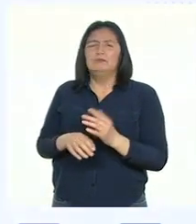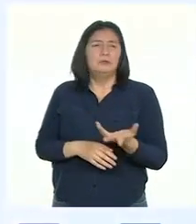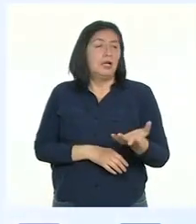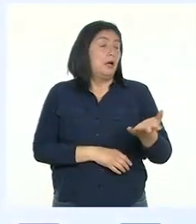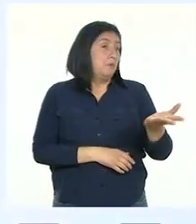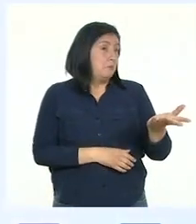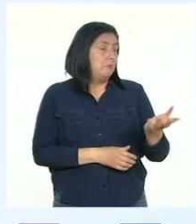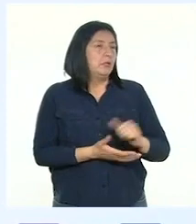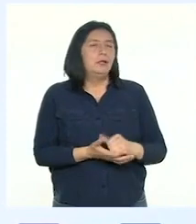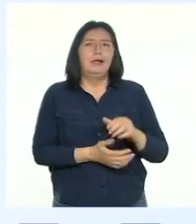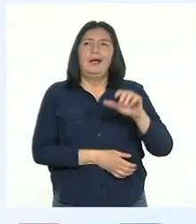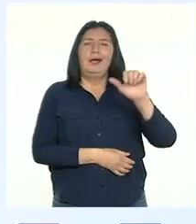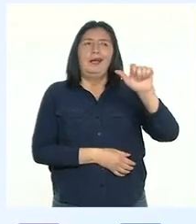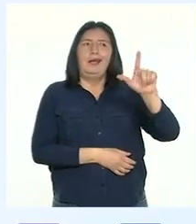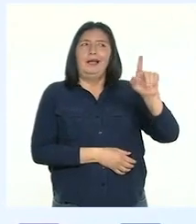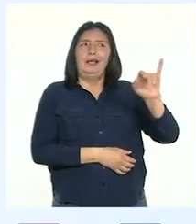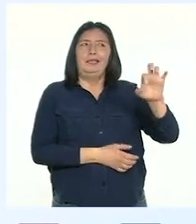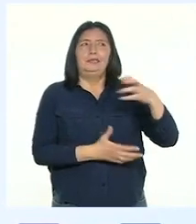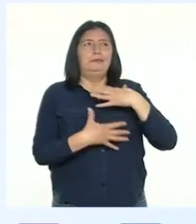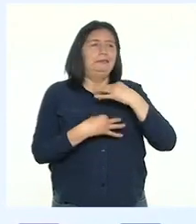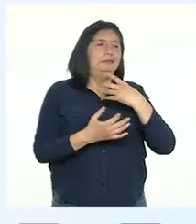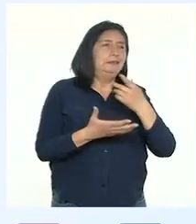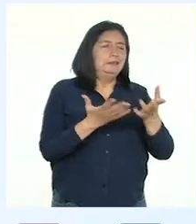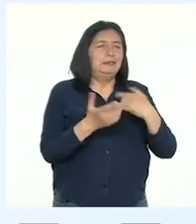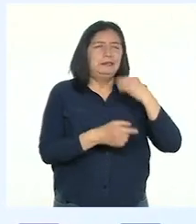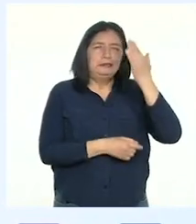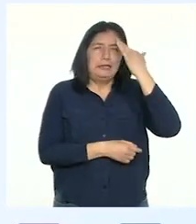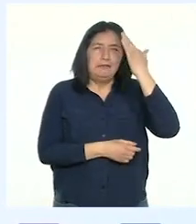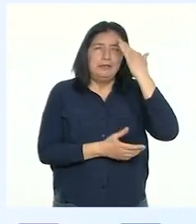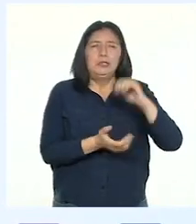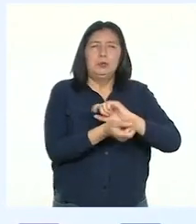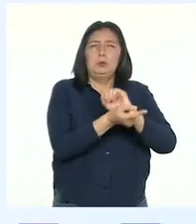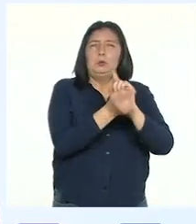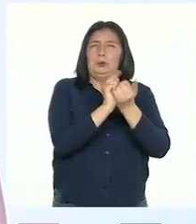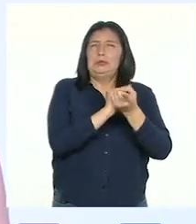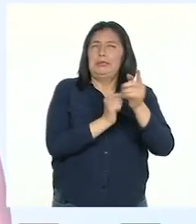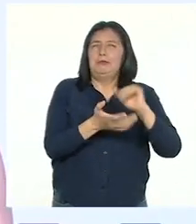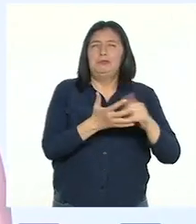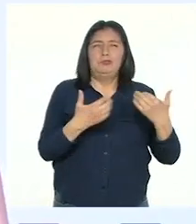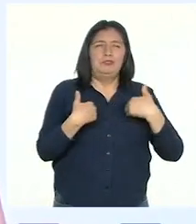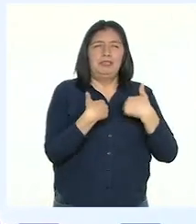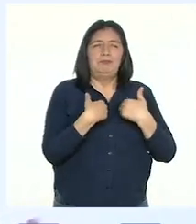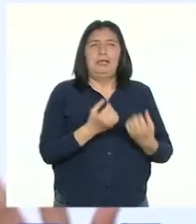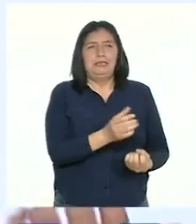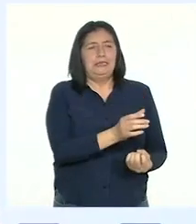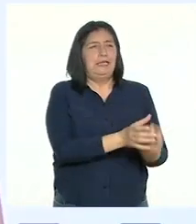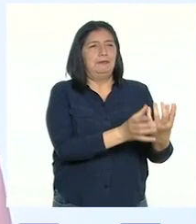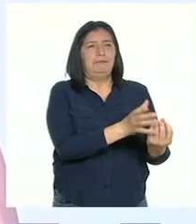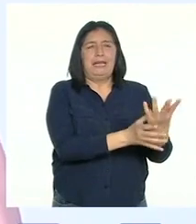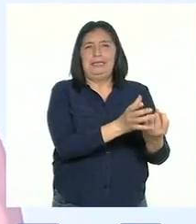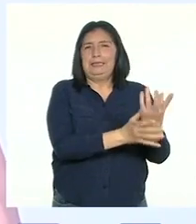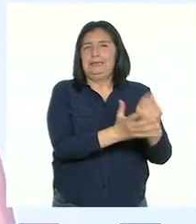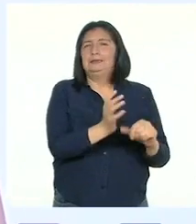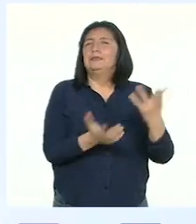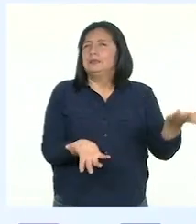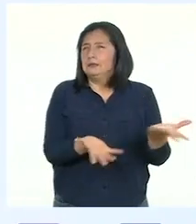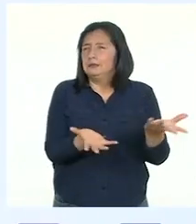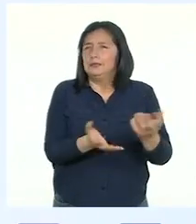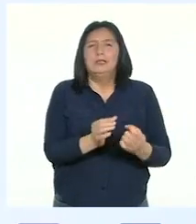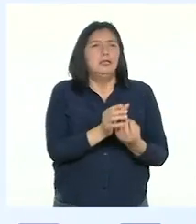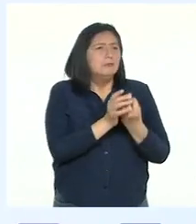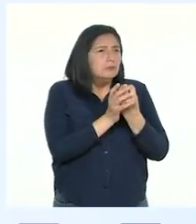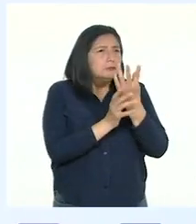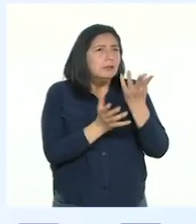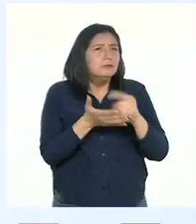Bueno, Alejandra ha estado muy interesada en conocer los cambios que ocurren en animales y plantas durante la primavera.